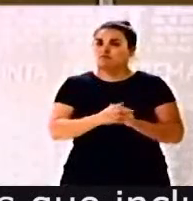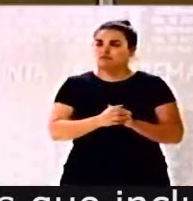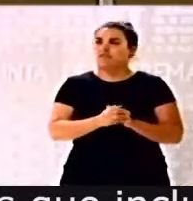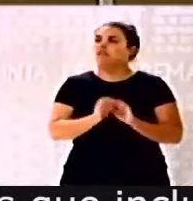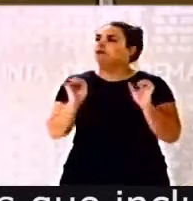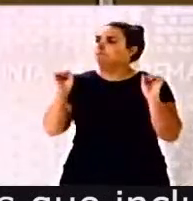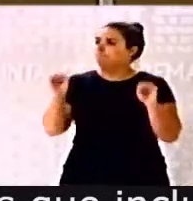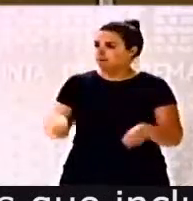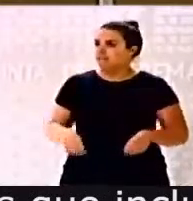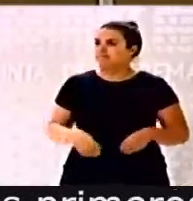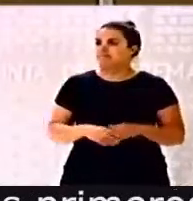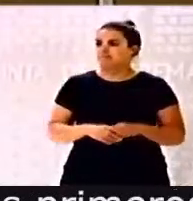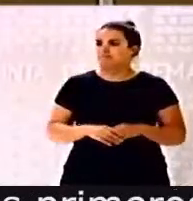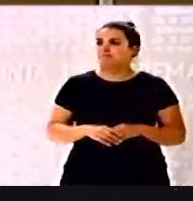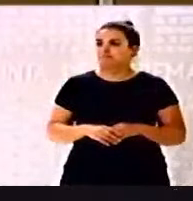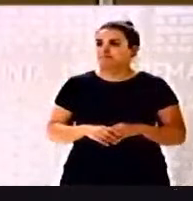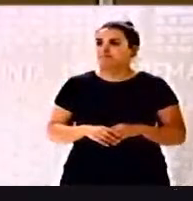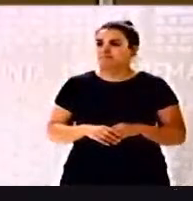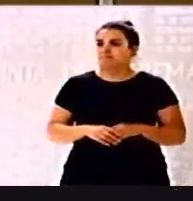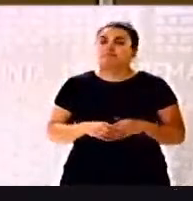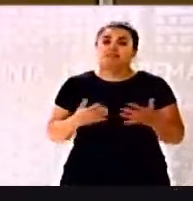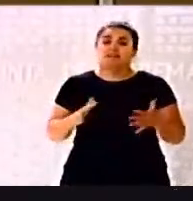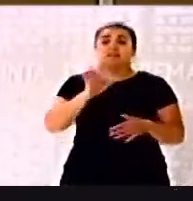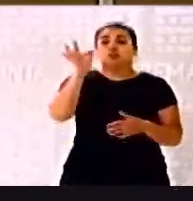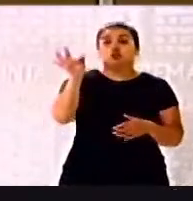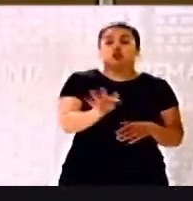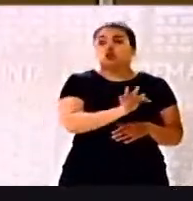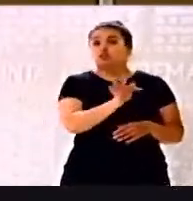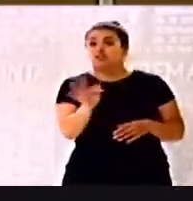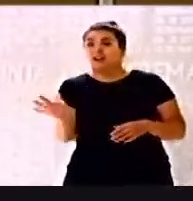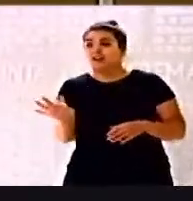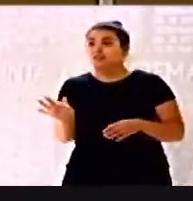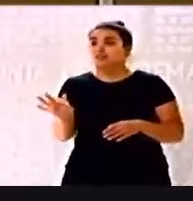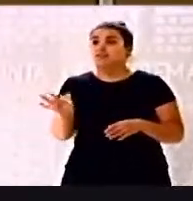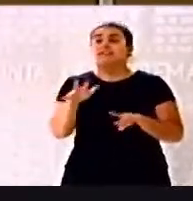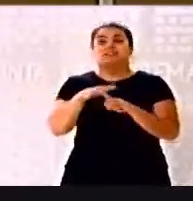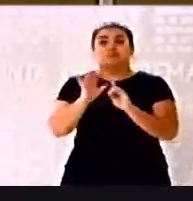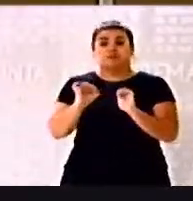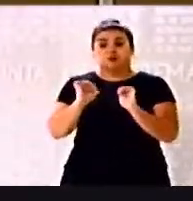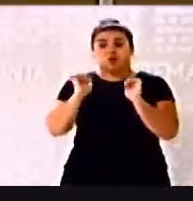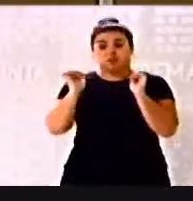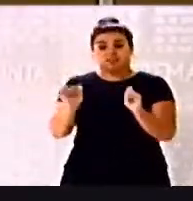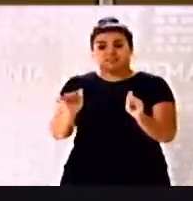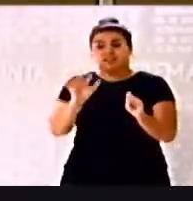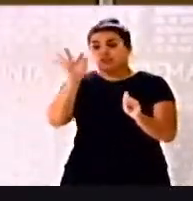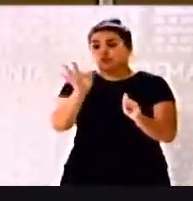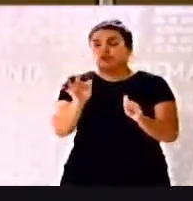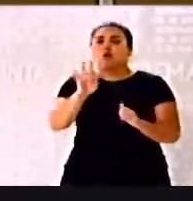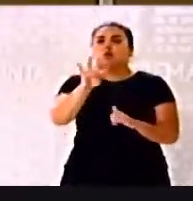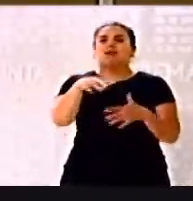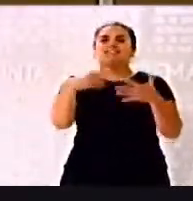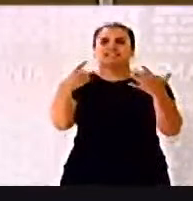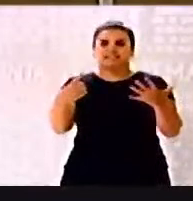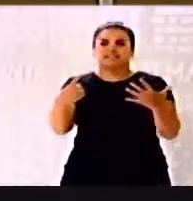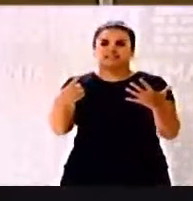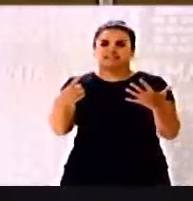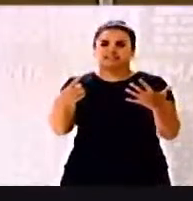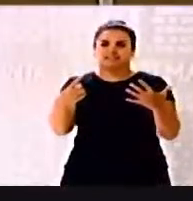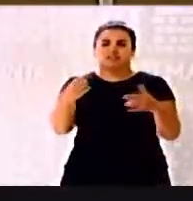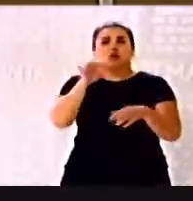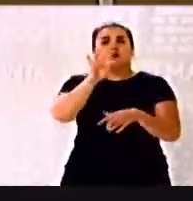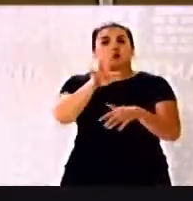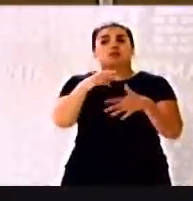Vale, entonces, con el caso índice en total son 46. Con el